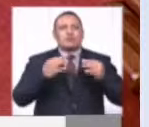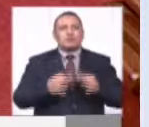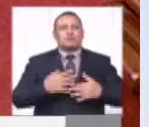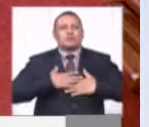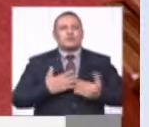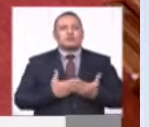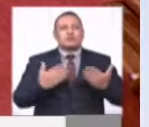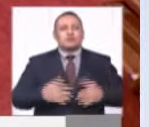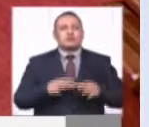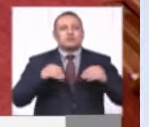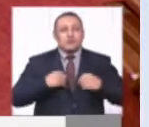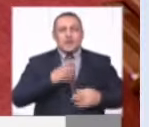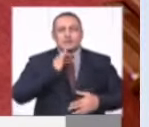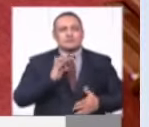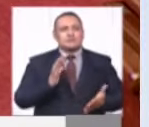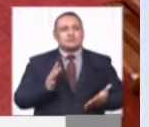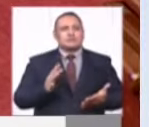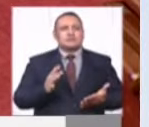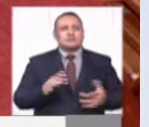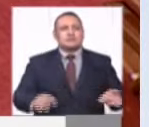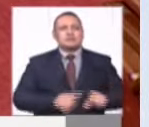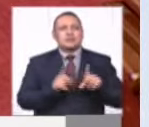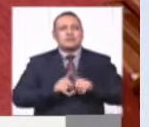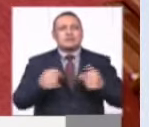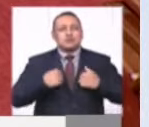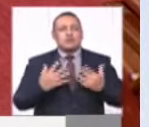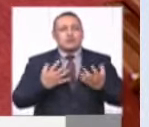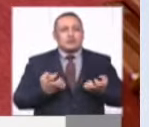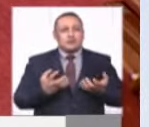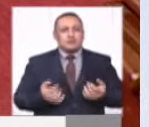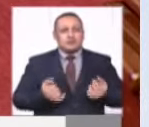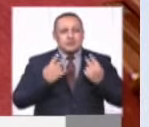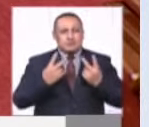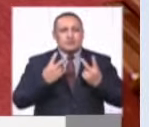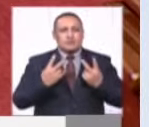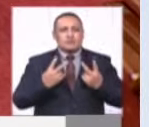retos y lo he asumido así, y quiero que